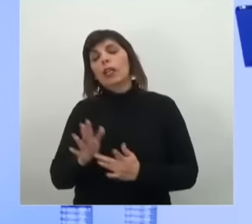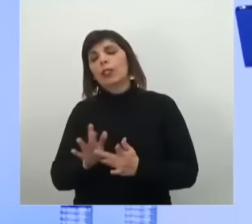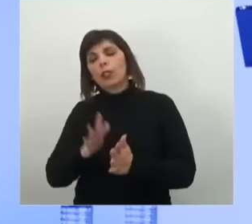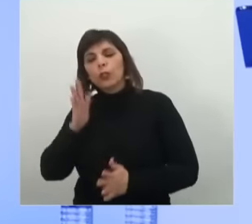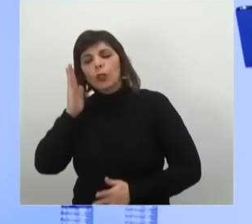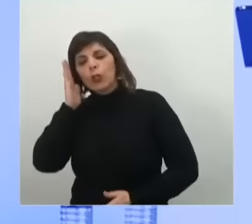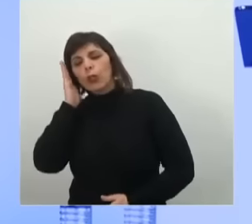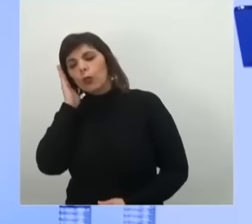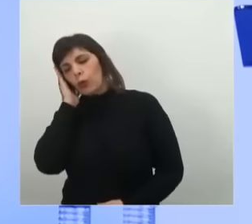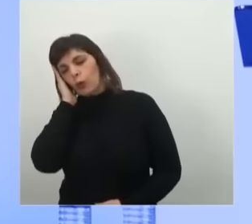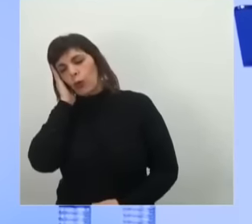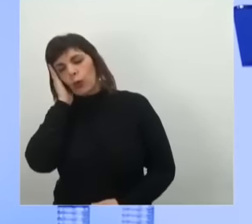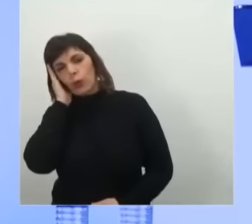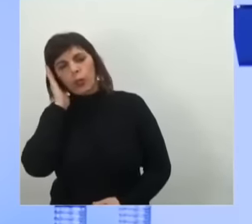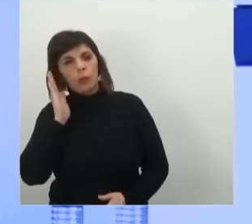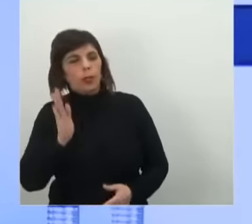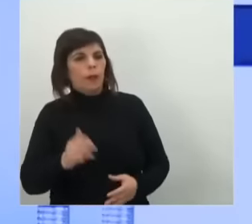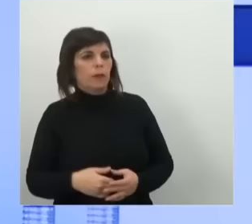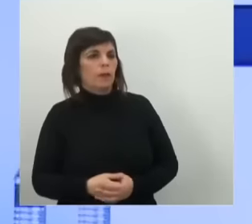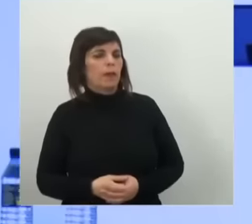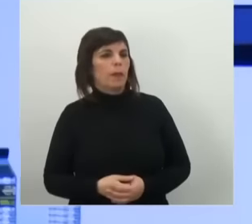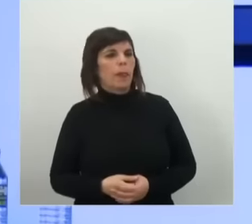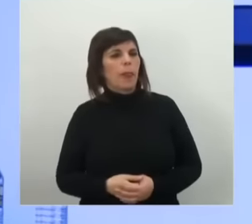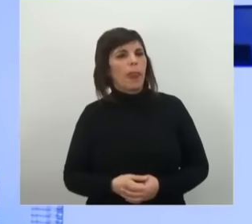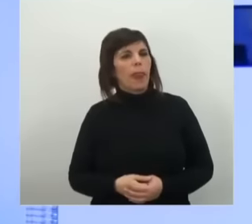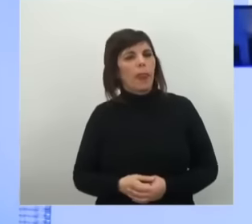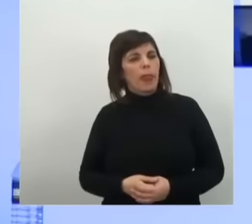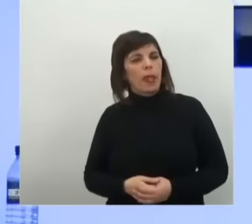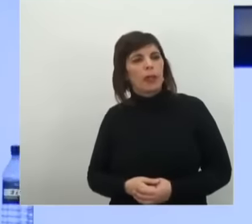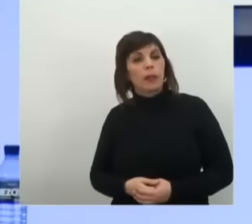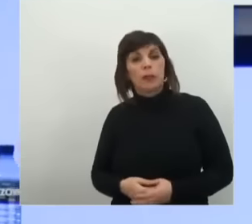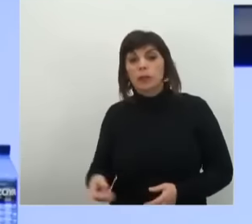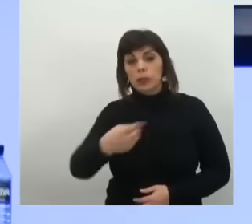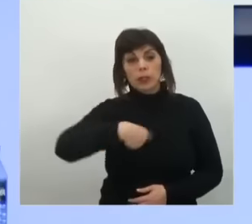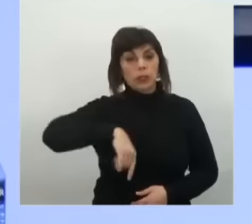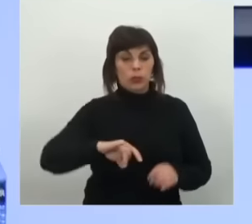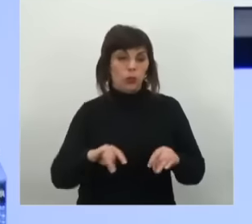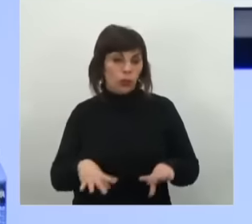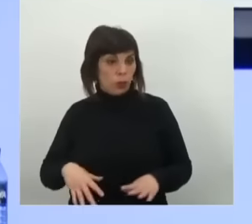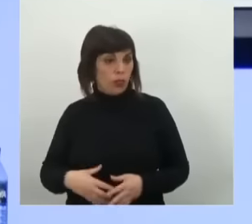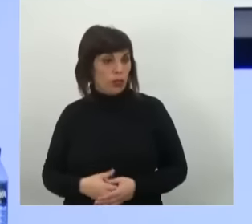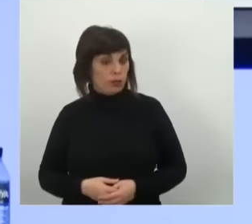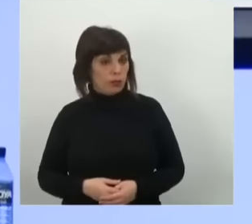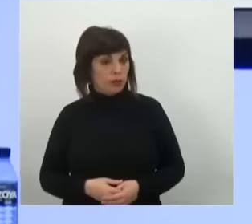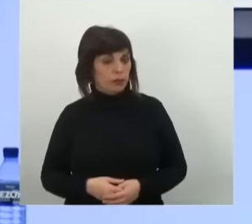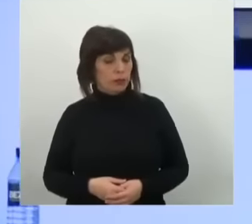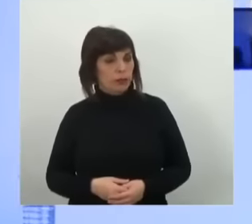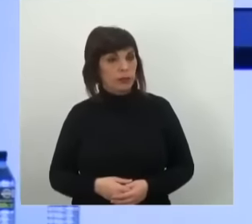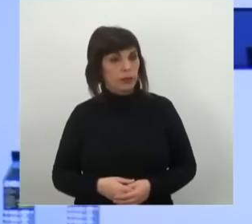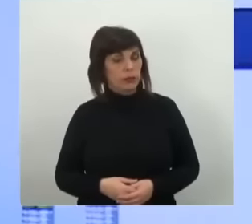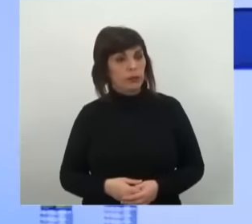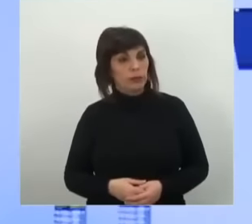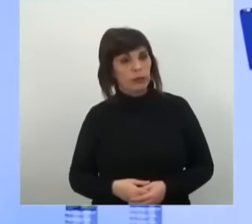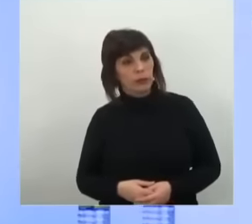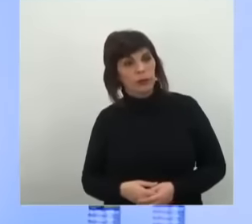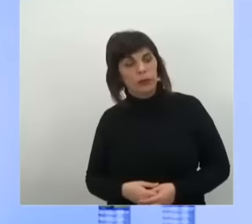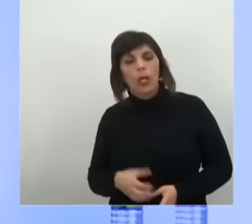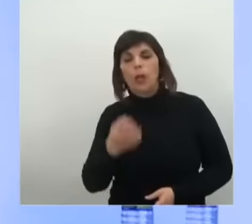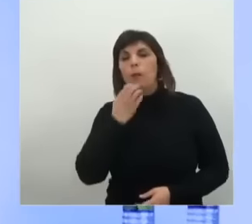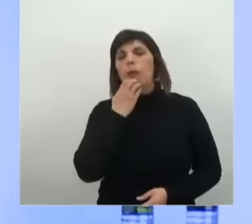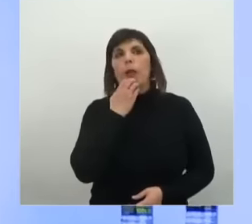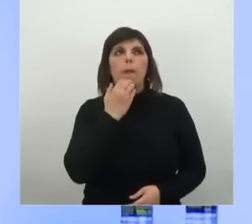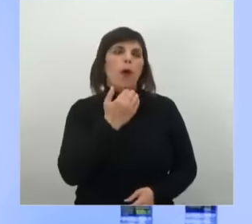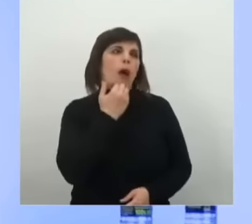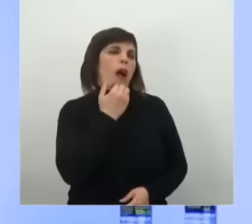a veces no nos sucede a nosotros que llegamos a algún sitio y nos agarramos la cabeza porque hay algo que nos sale mal